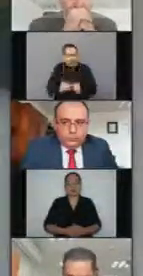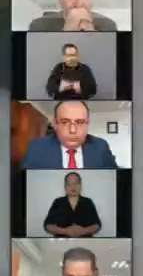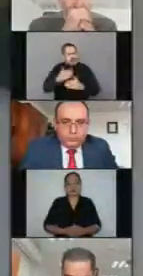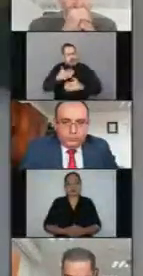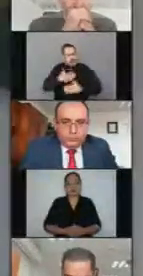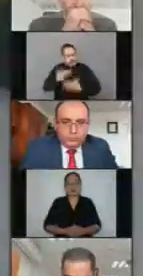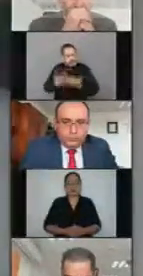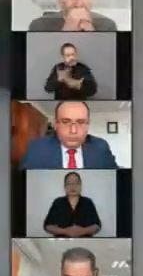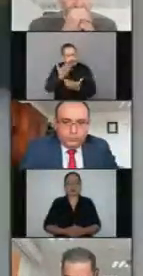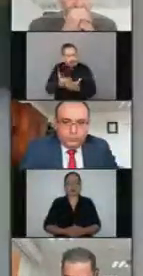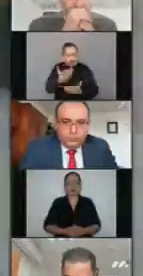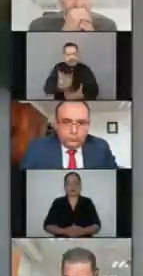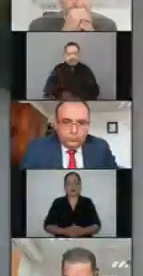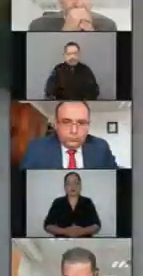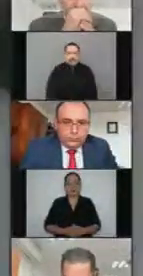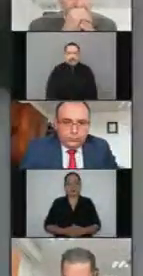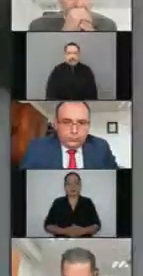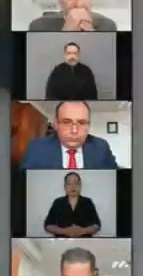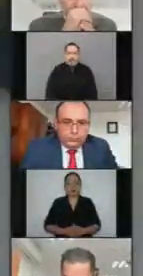este punto.